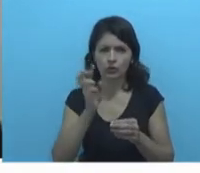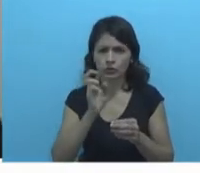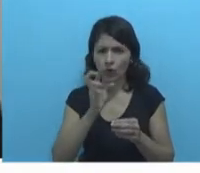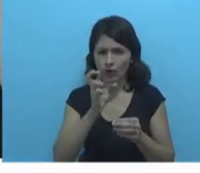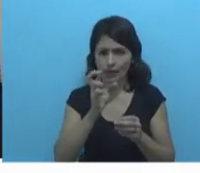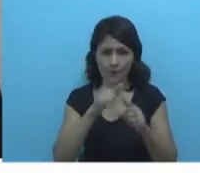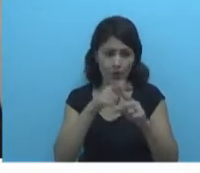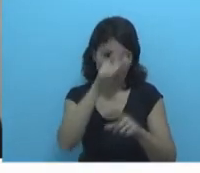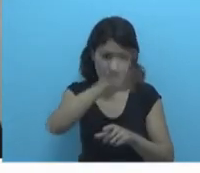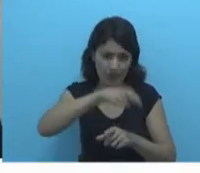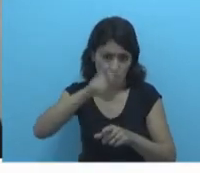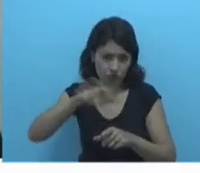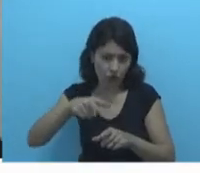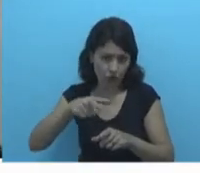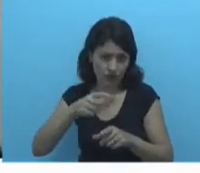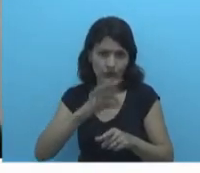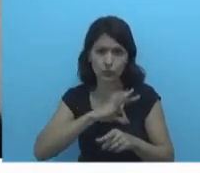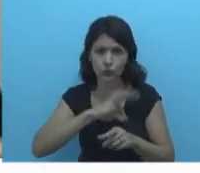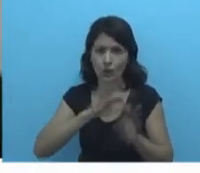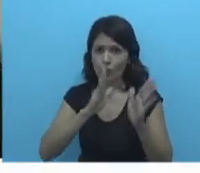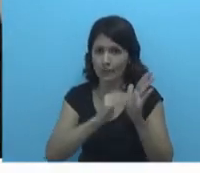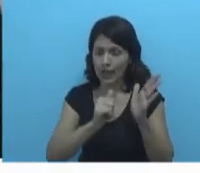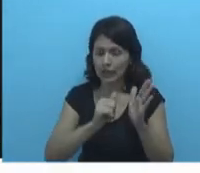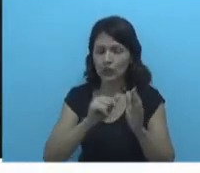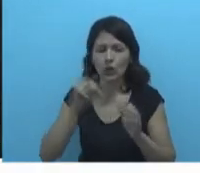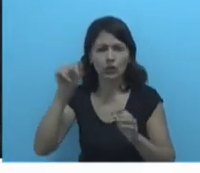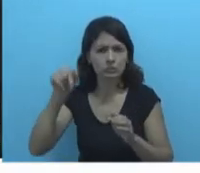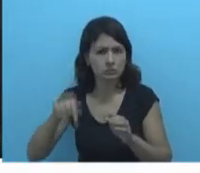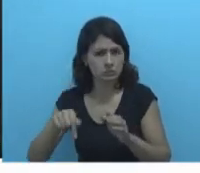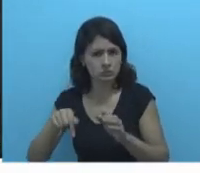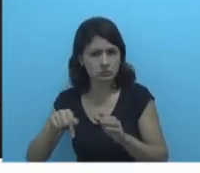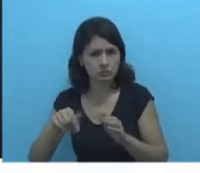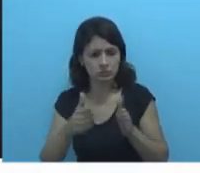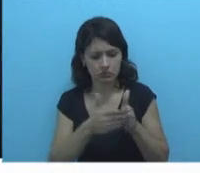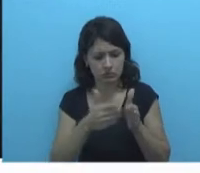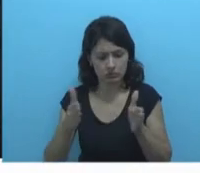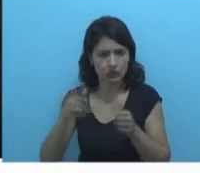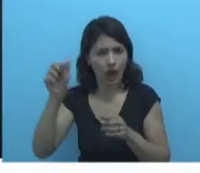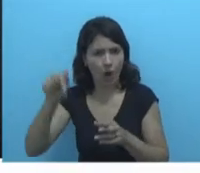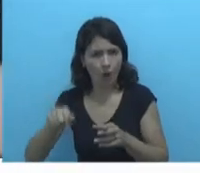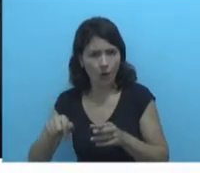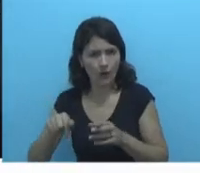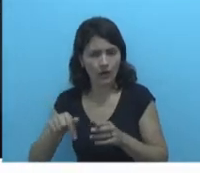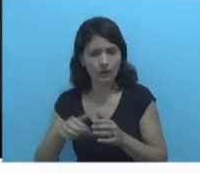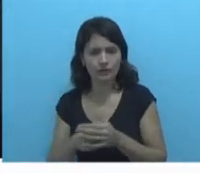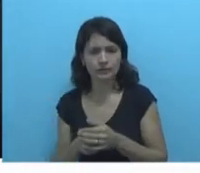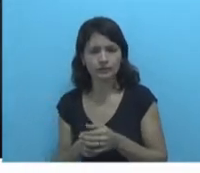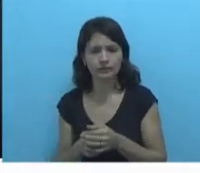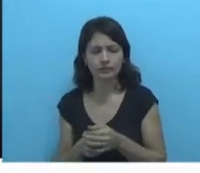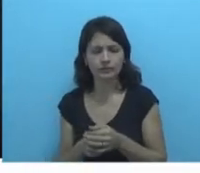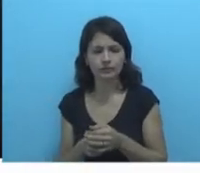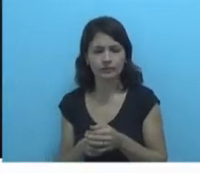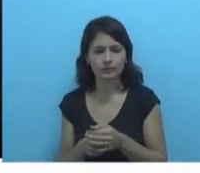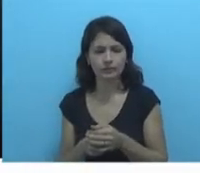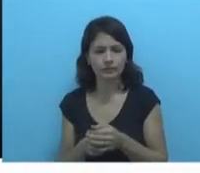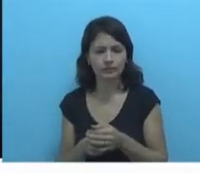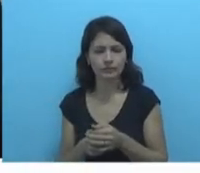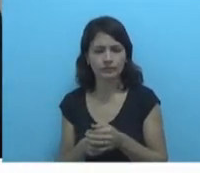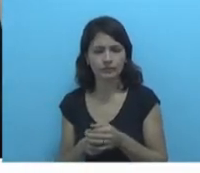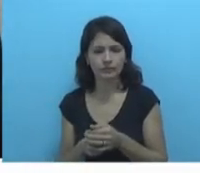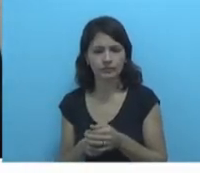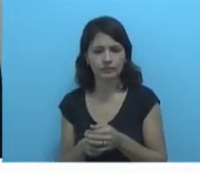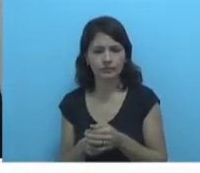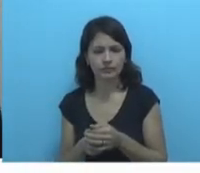por trabajador, y cómo van a hacer para alinearse con justamente esos sectores